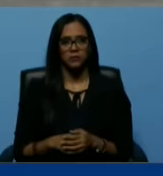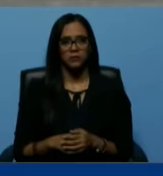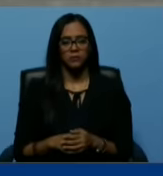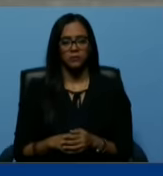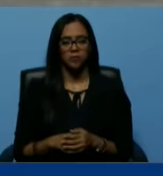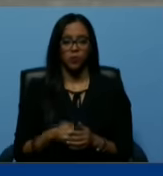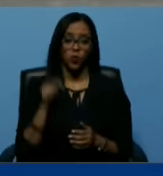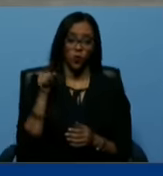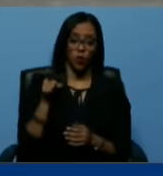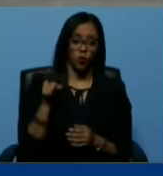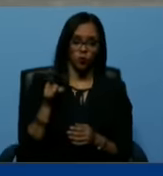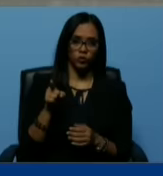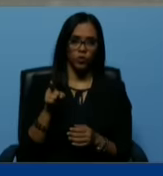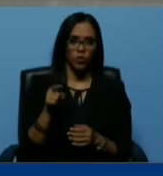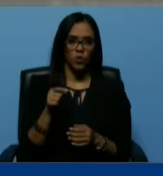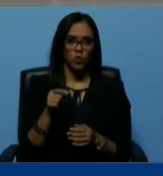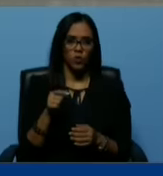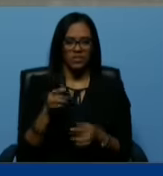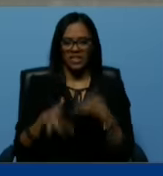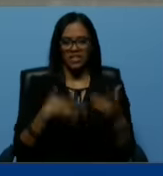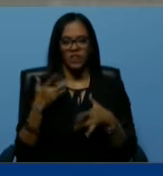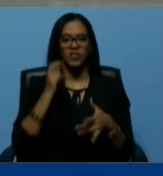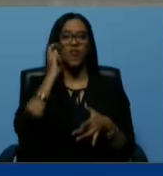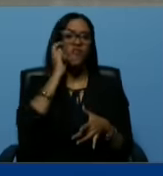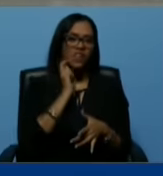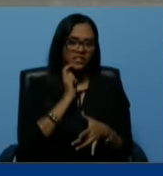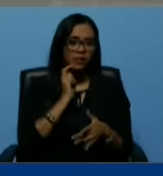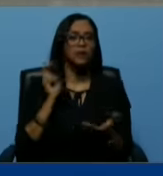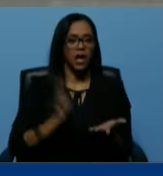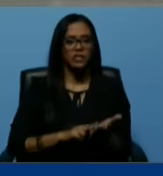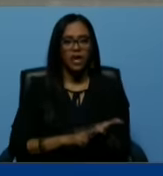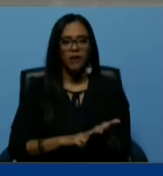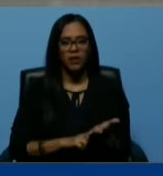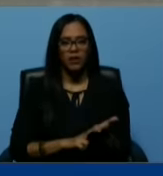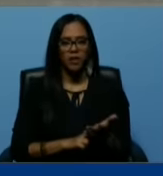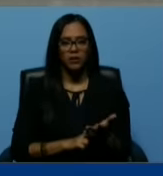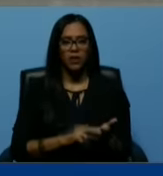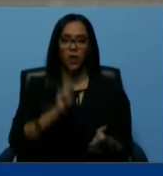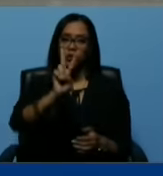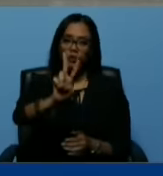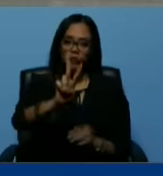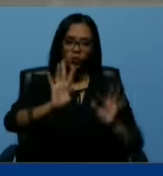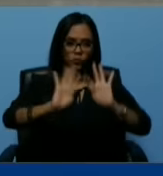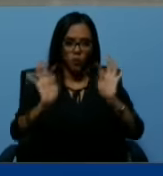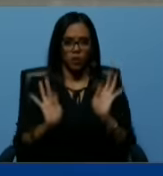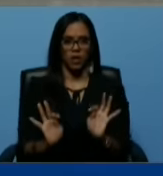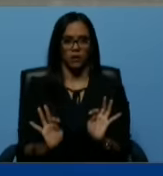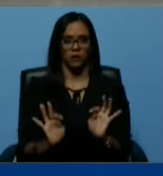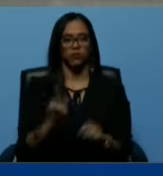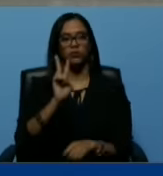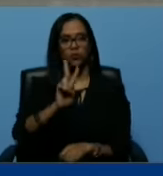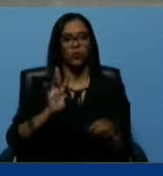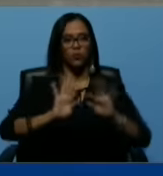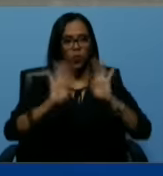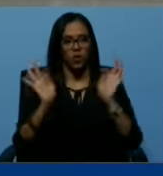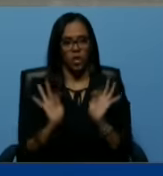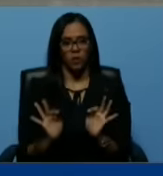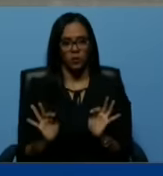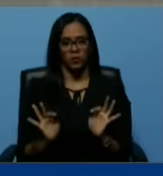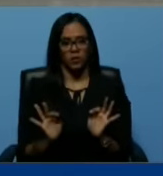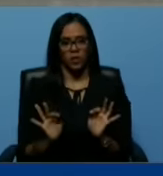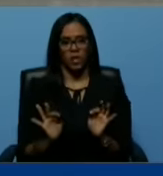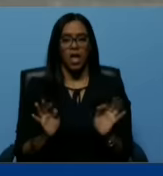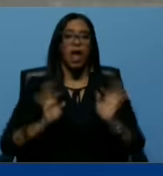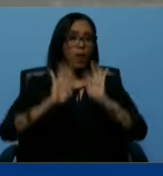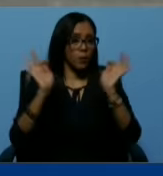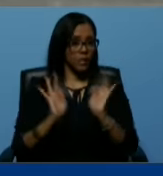con su saña fascista. Esa es la verdad. Son dos modelos, el